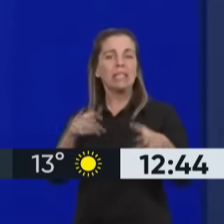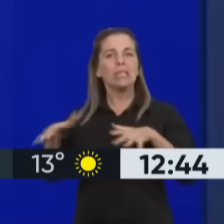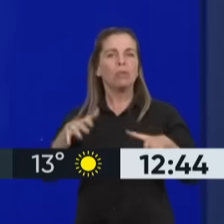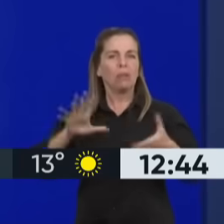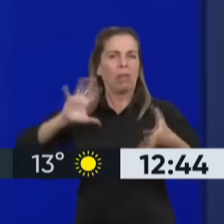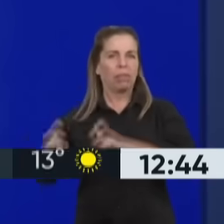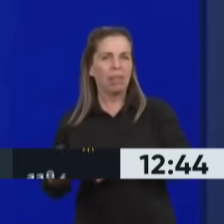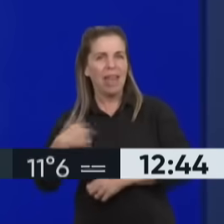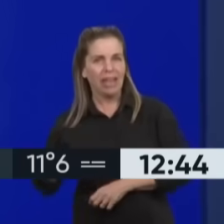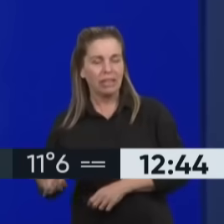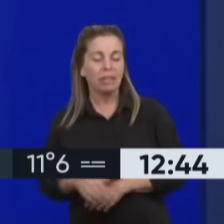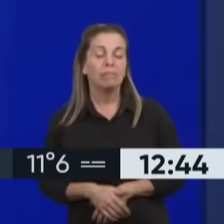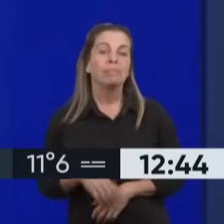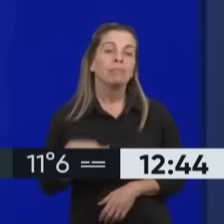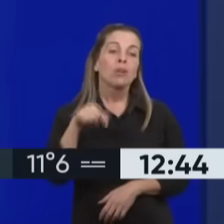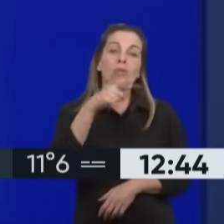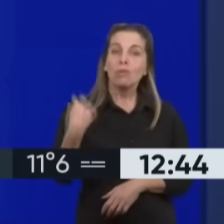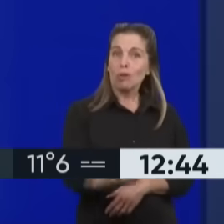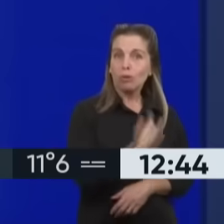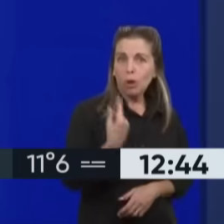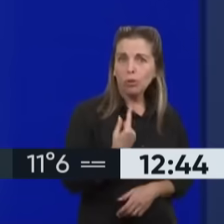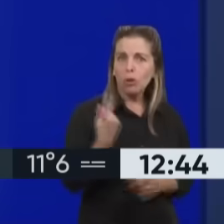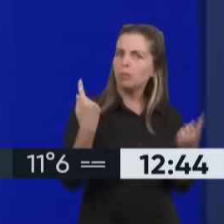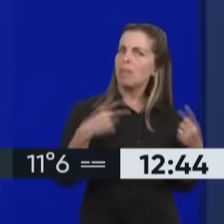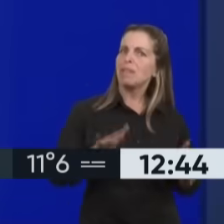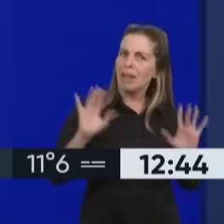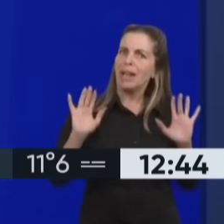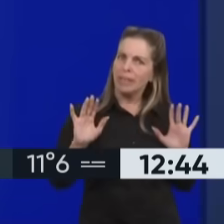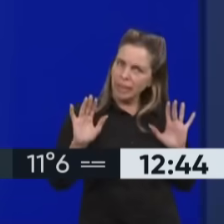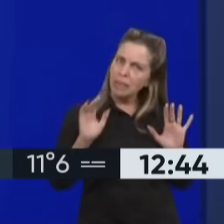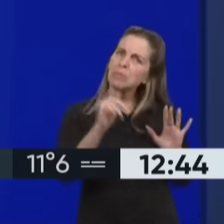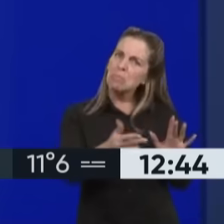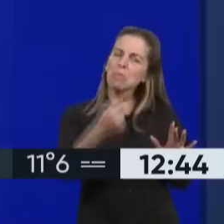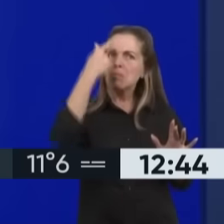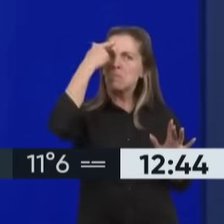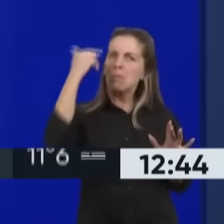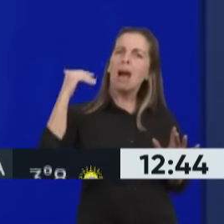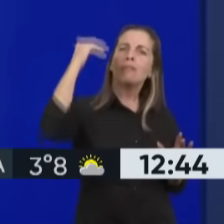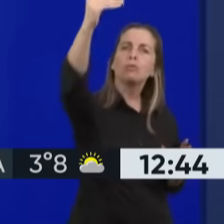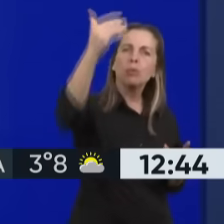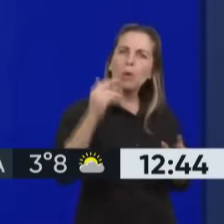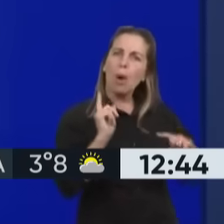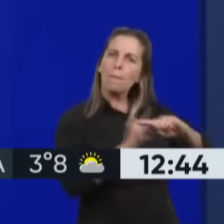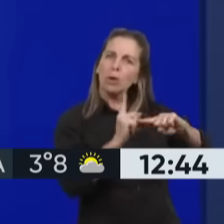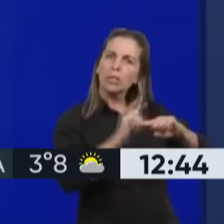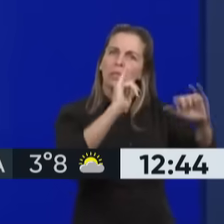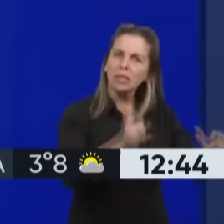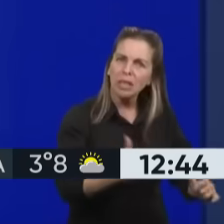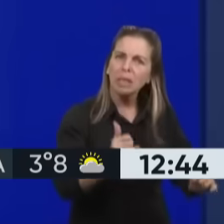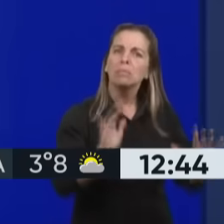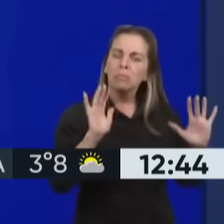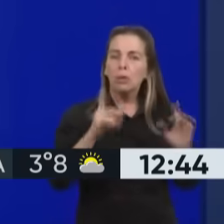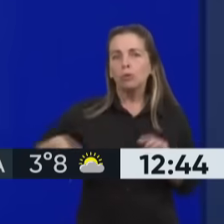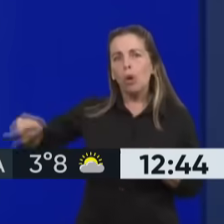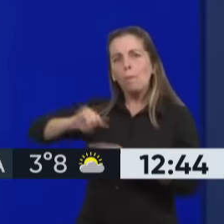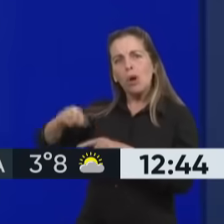Nosotros, en cambio, nos atravesamos a soñar con la grandeza. Todos ellos no veían más allá del